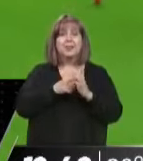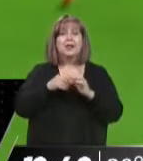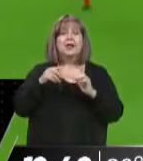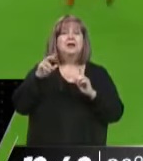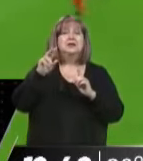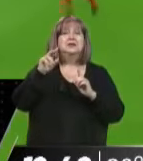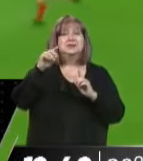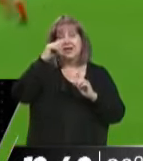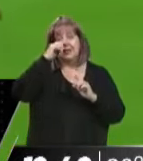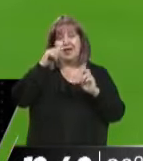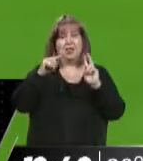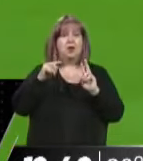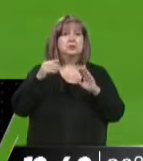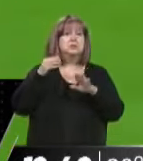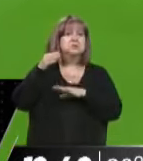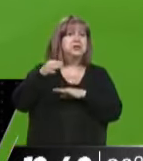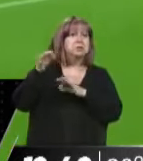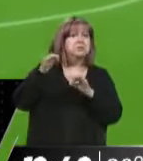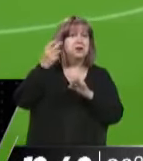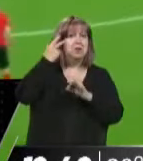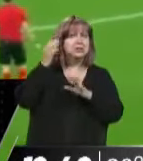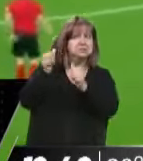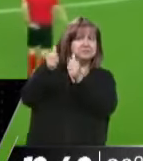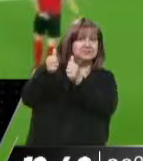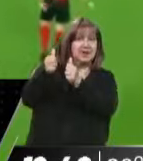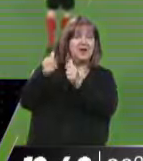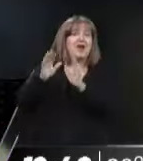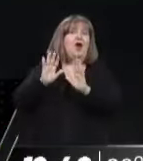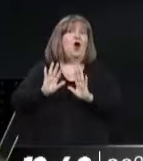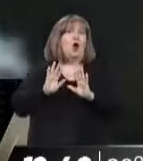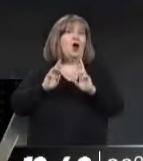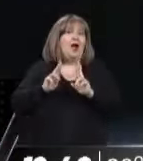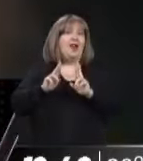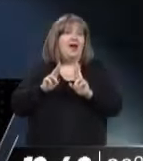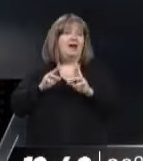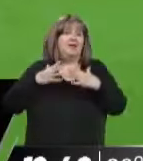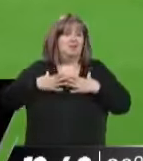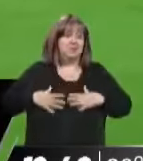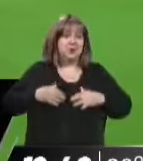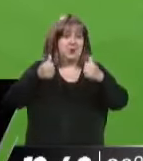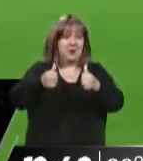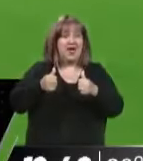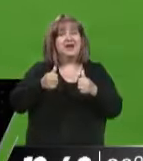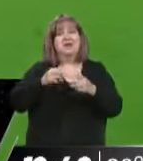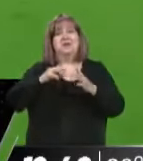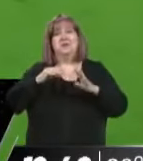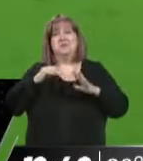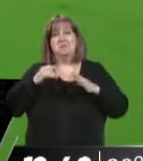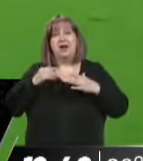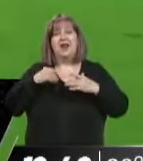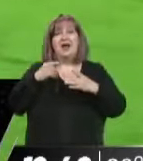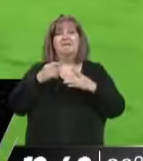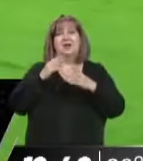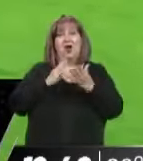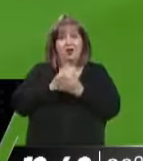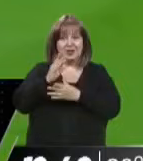7-2 la victoria, llega bien Messi. Esperemos que en lo que queda, que no es mucho, no tenga ningún inconveniente y pueda